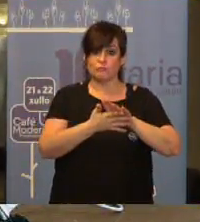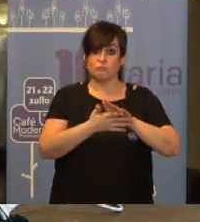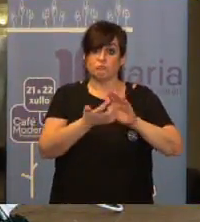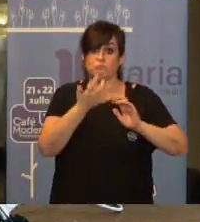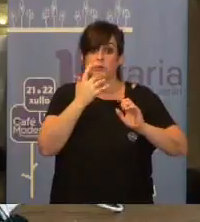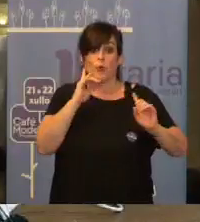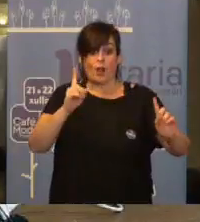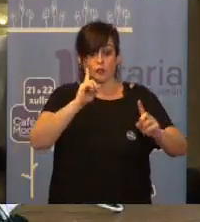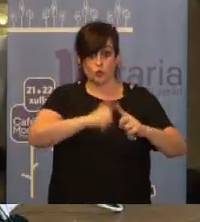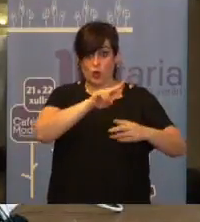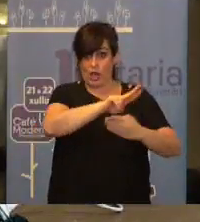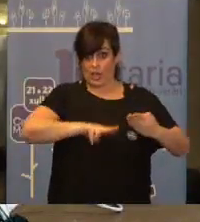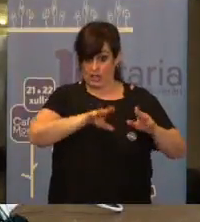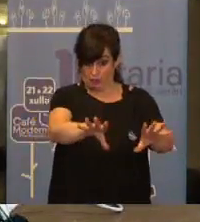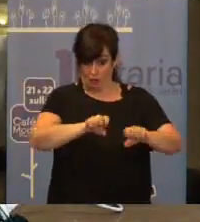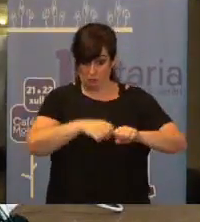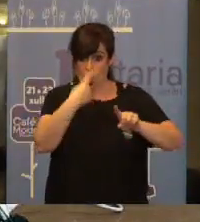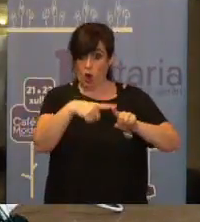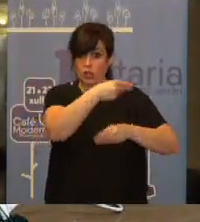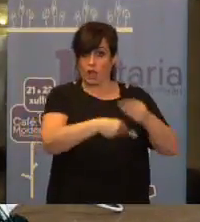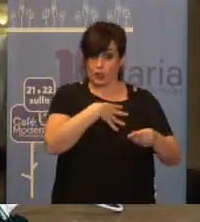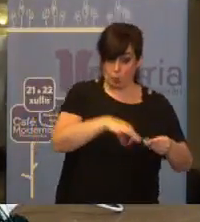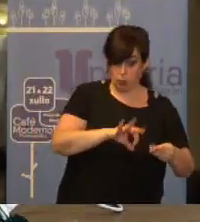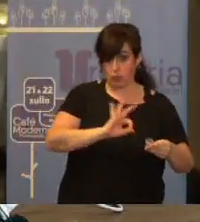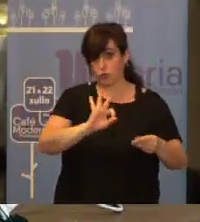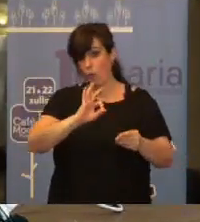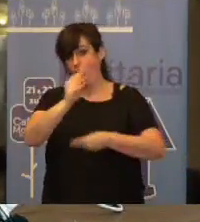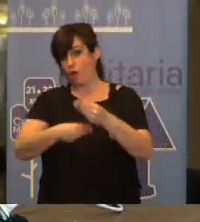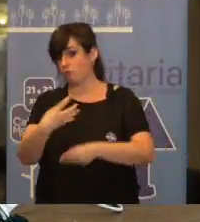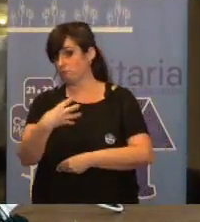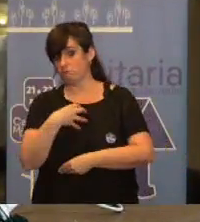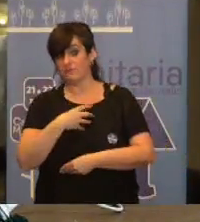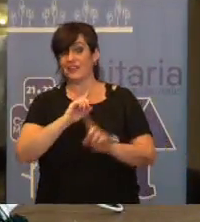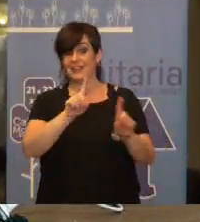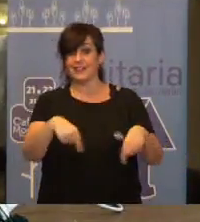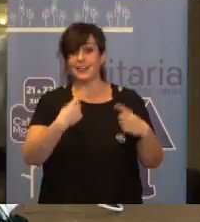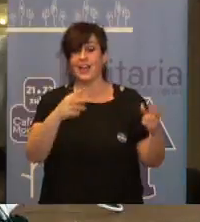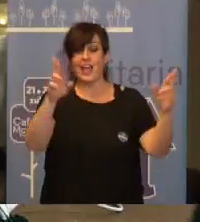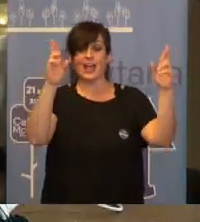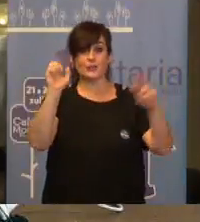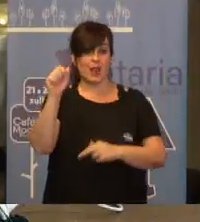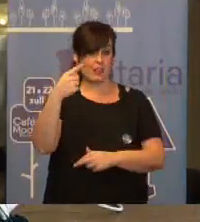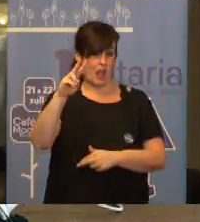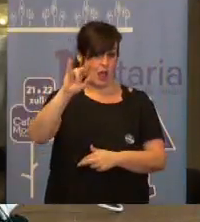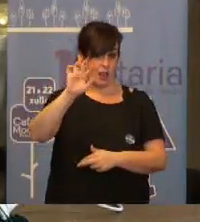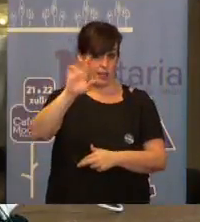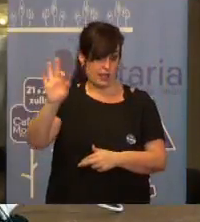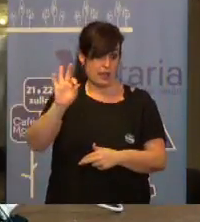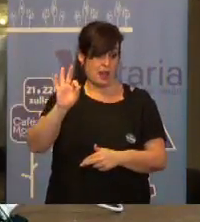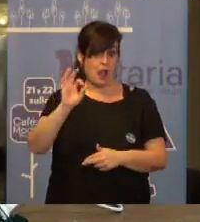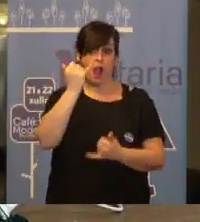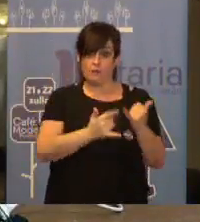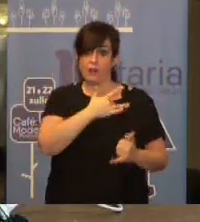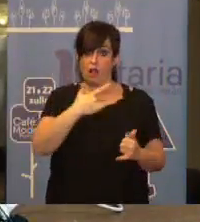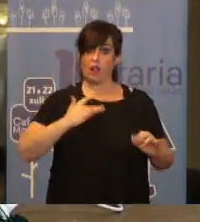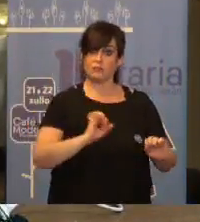goberno de Xunta, que Esperanza Aguirre, despois pasou o que pasou con Caja Madrid e o que agora é Bankia, pero Esperanza Aguirre fixo